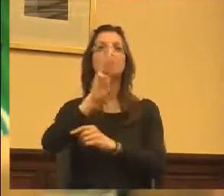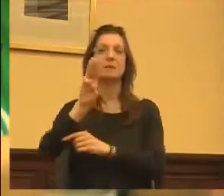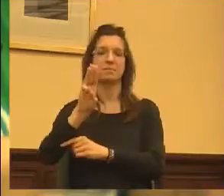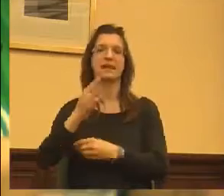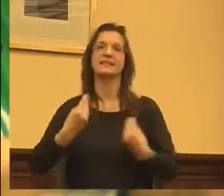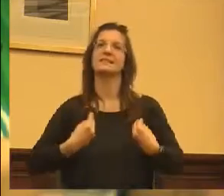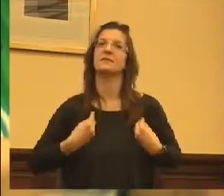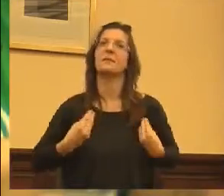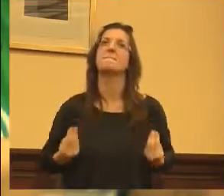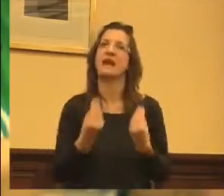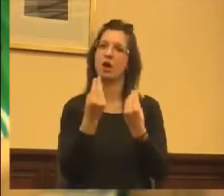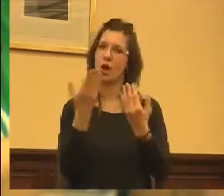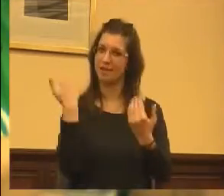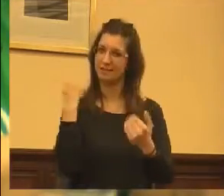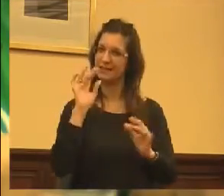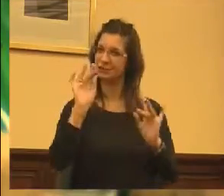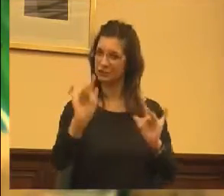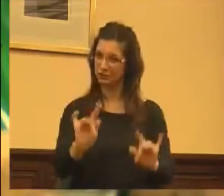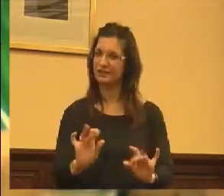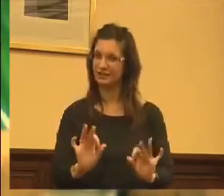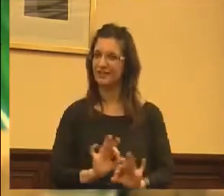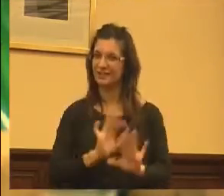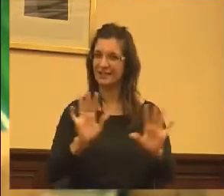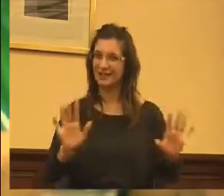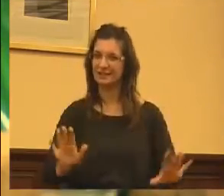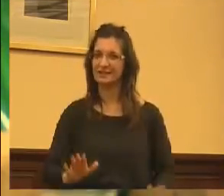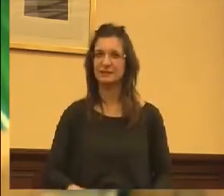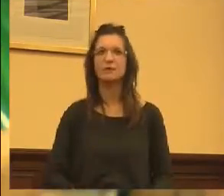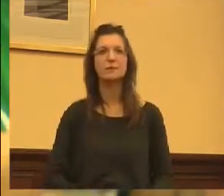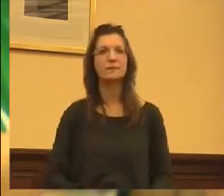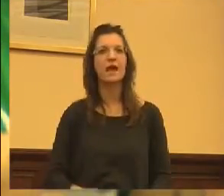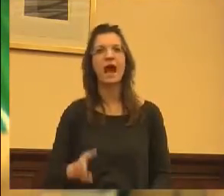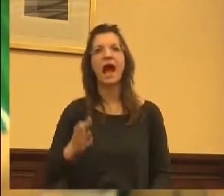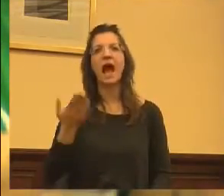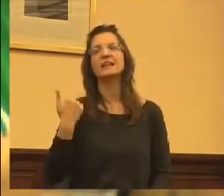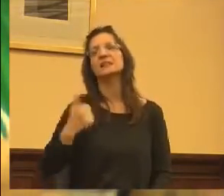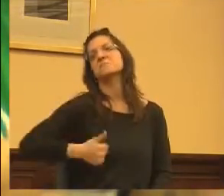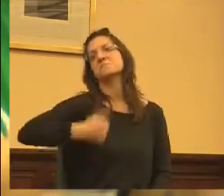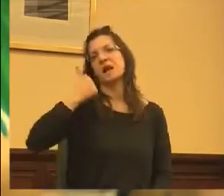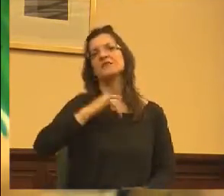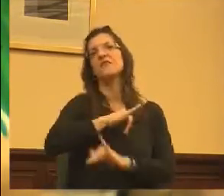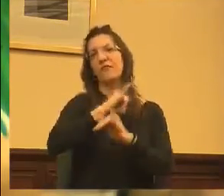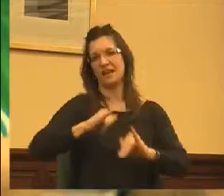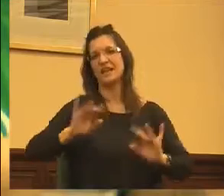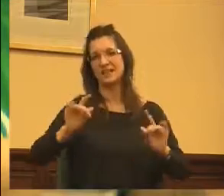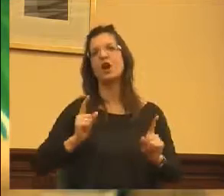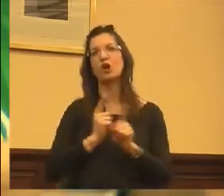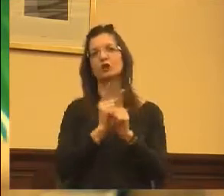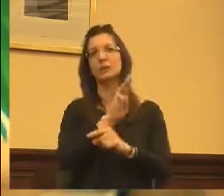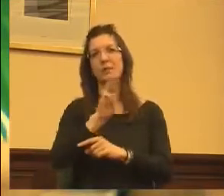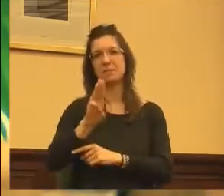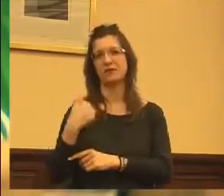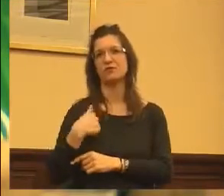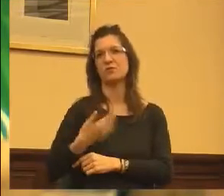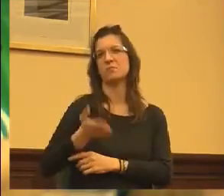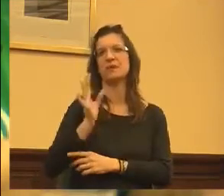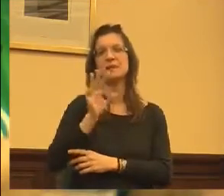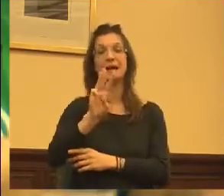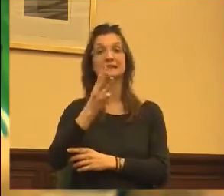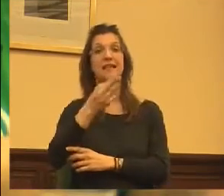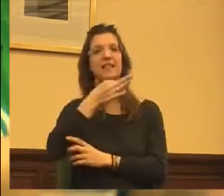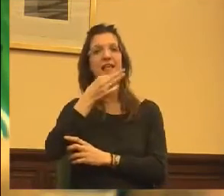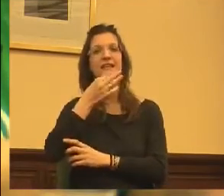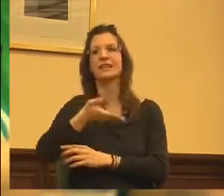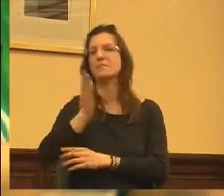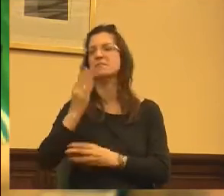mejor. Vivíamos mucho mejor. Éramos infinitamente más felices. Yo, de hecho, de aquí me iba a las 3 de la tarde y era